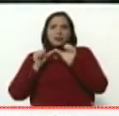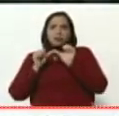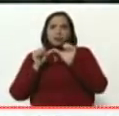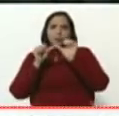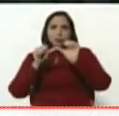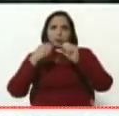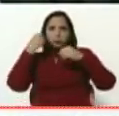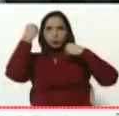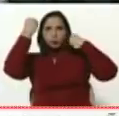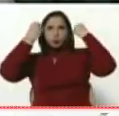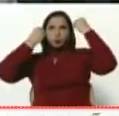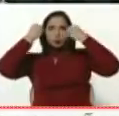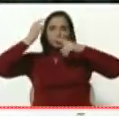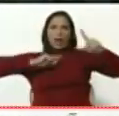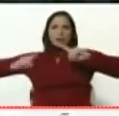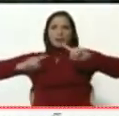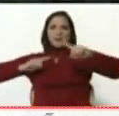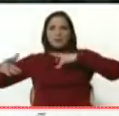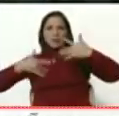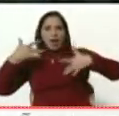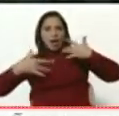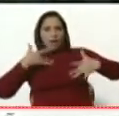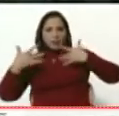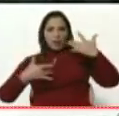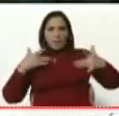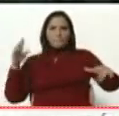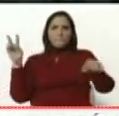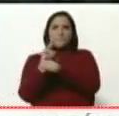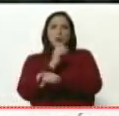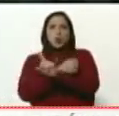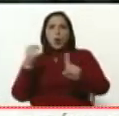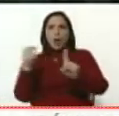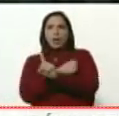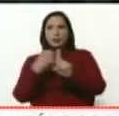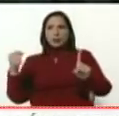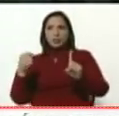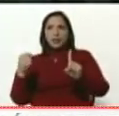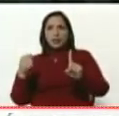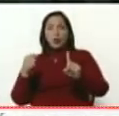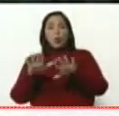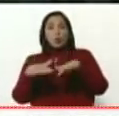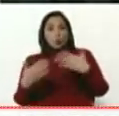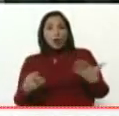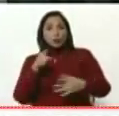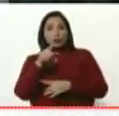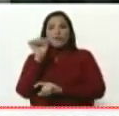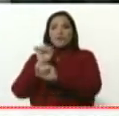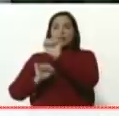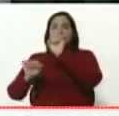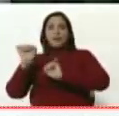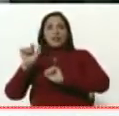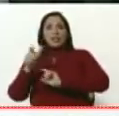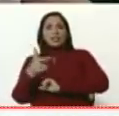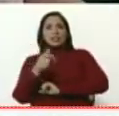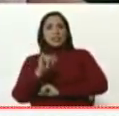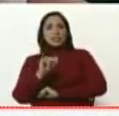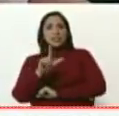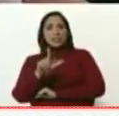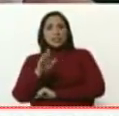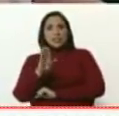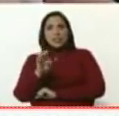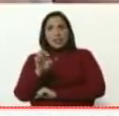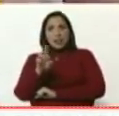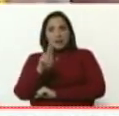planificando actividades violentas, actividades delictivas. Cuando voy a defender a Gilbert Caro, señor Borrell, piensa en este rostro.